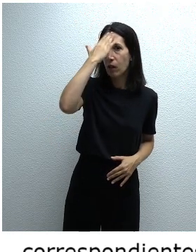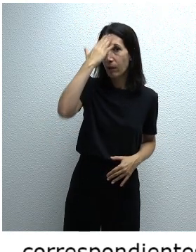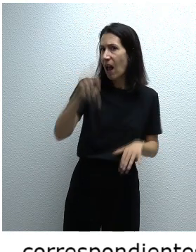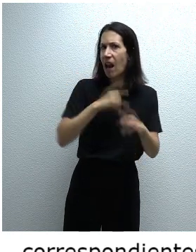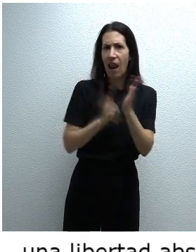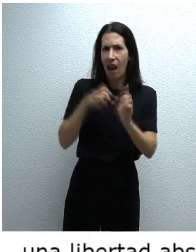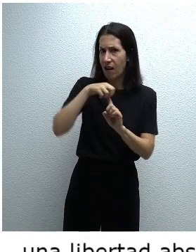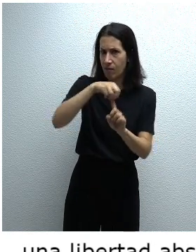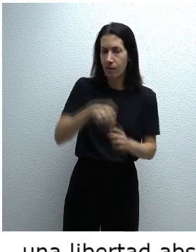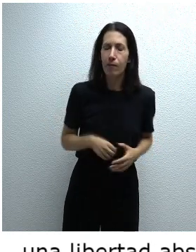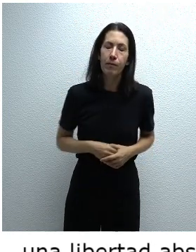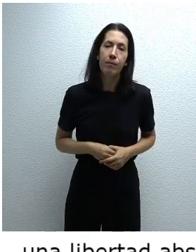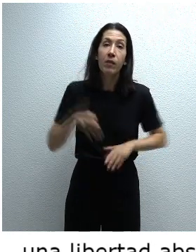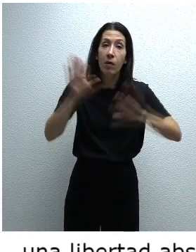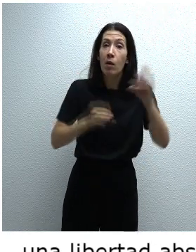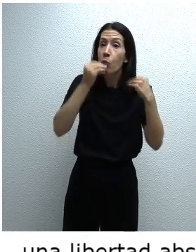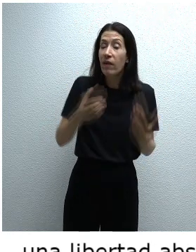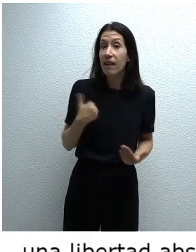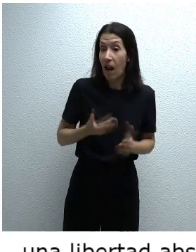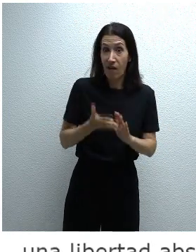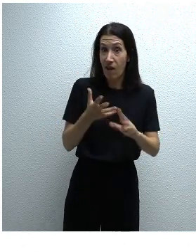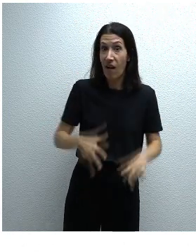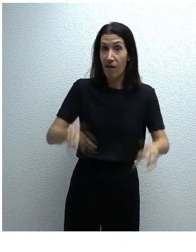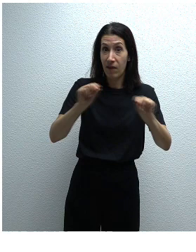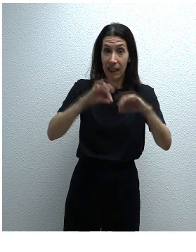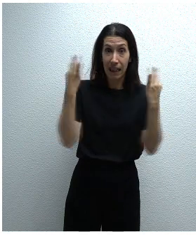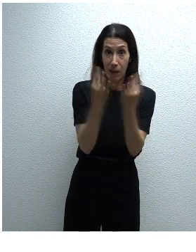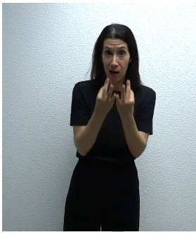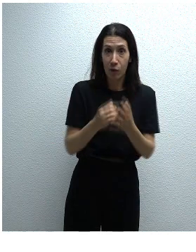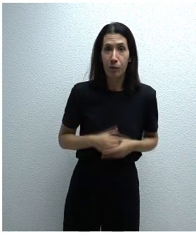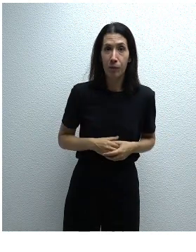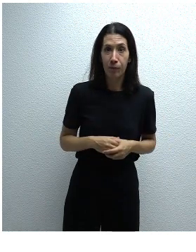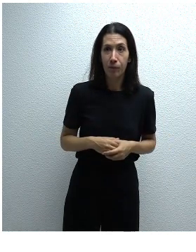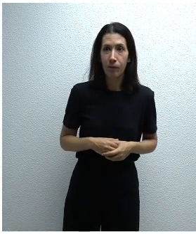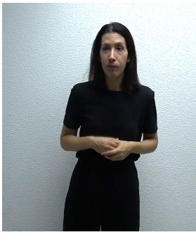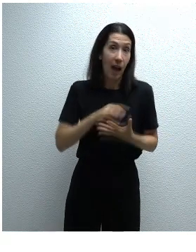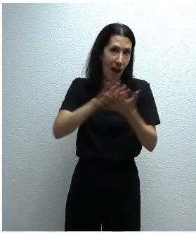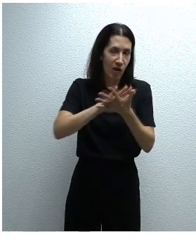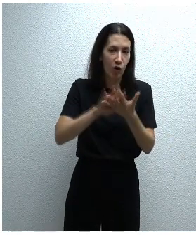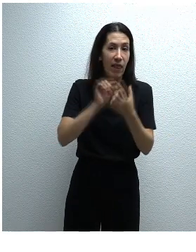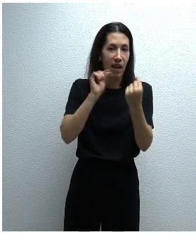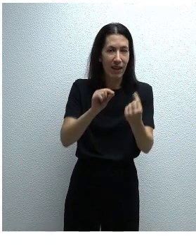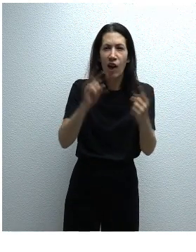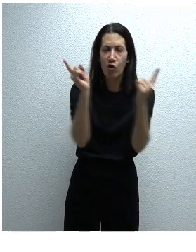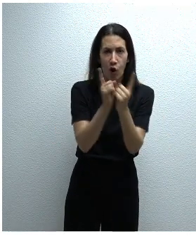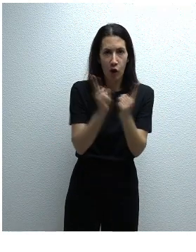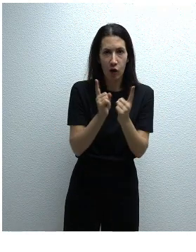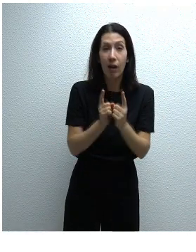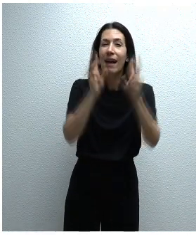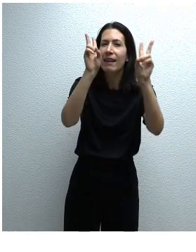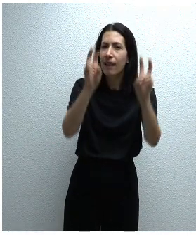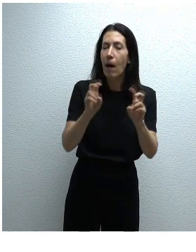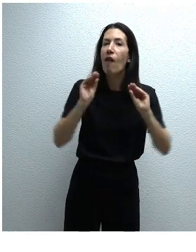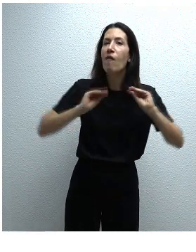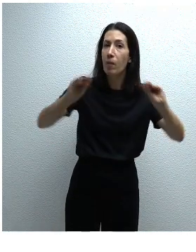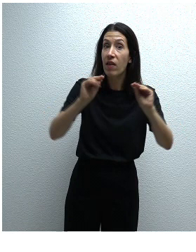ley. Perfecto, muy bien. Y ahora ya entramos en la recta final a nivel del debate, muy brevemente sobre los temas de